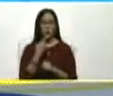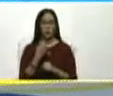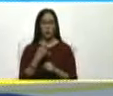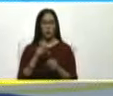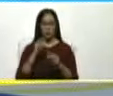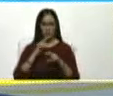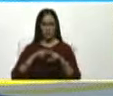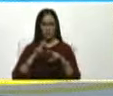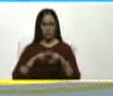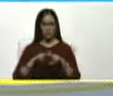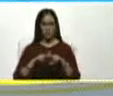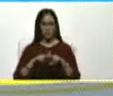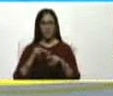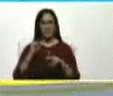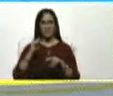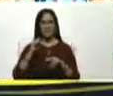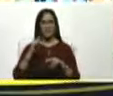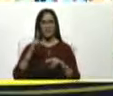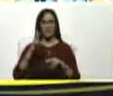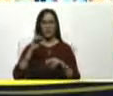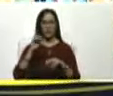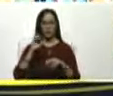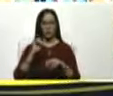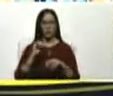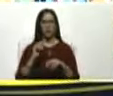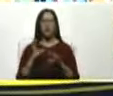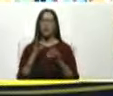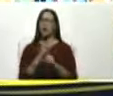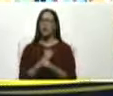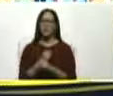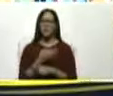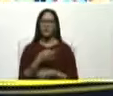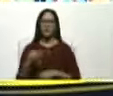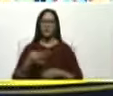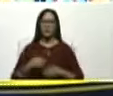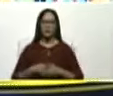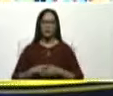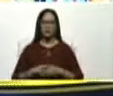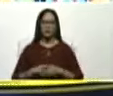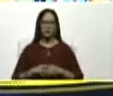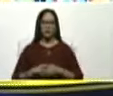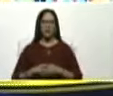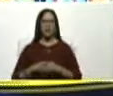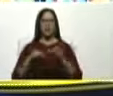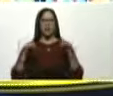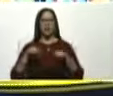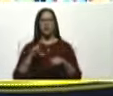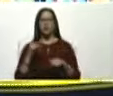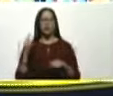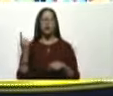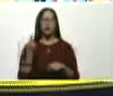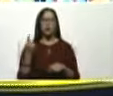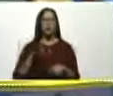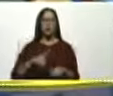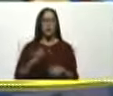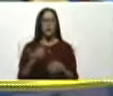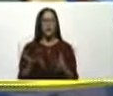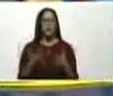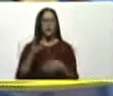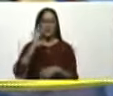Salvador, lo creo perfectamente. Y esto solo lo puede lograr las 5